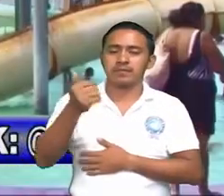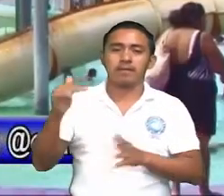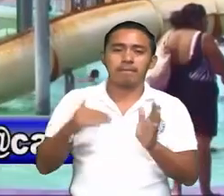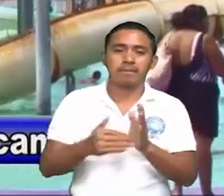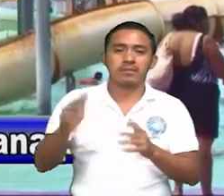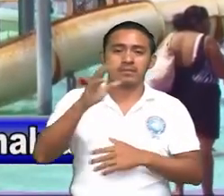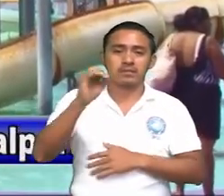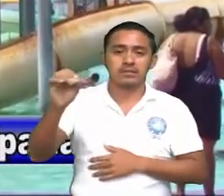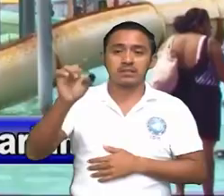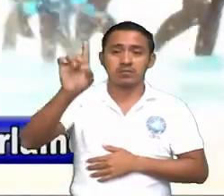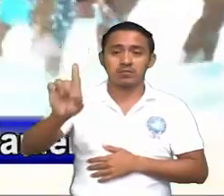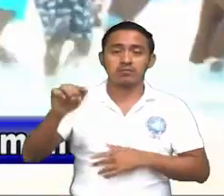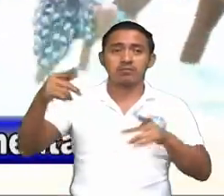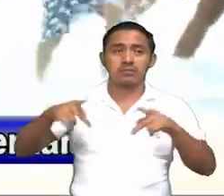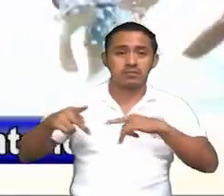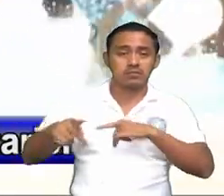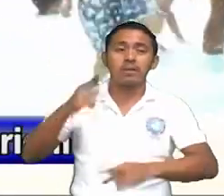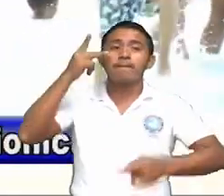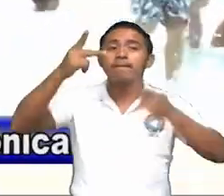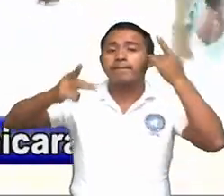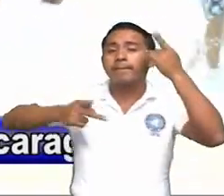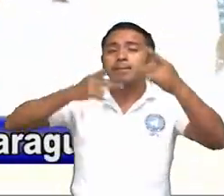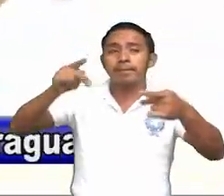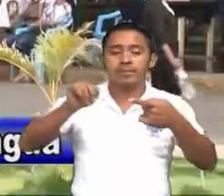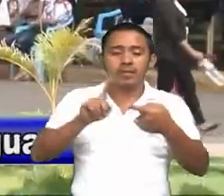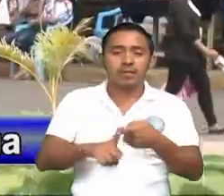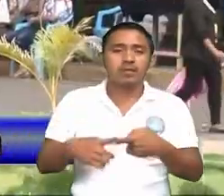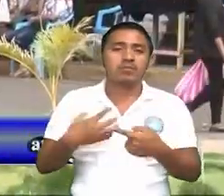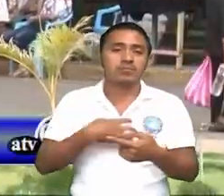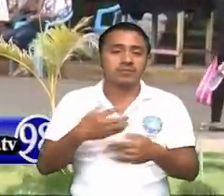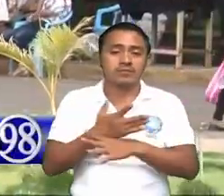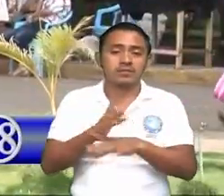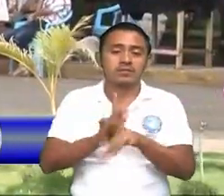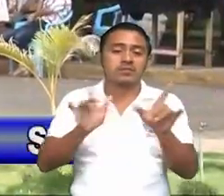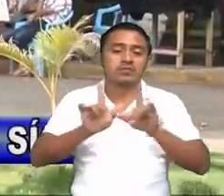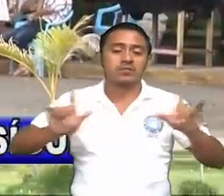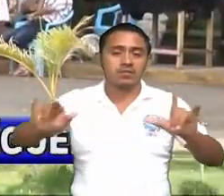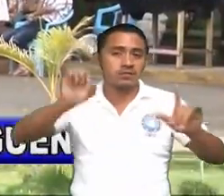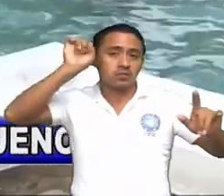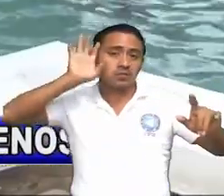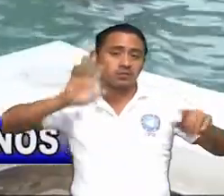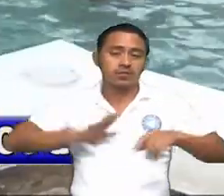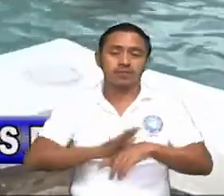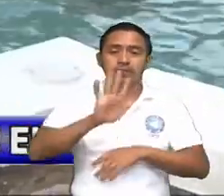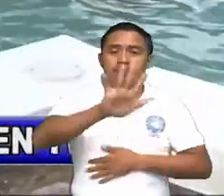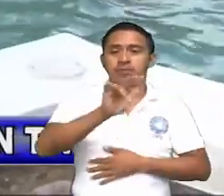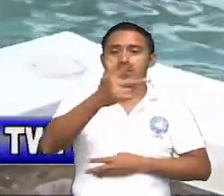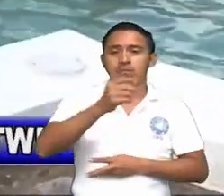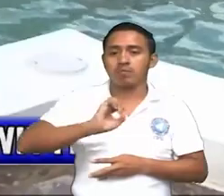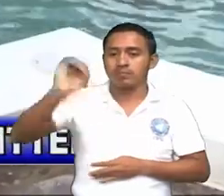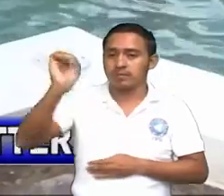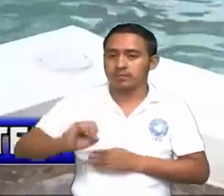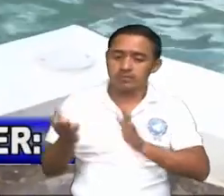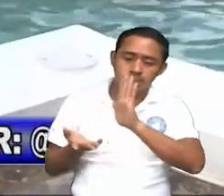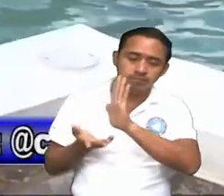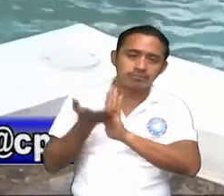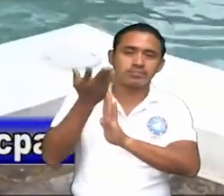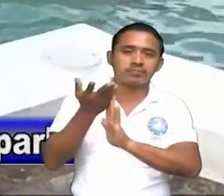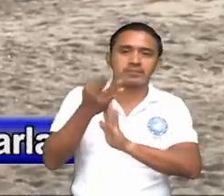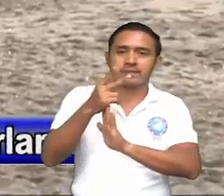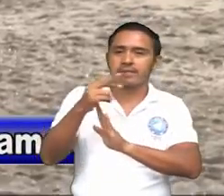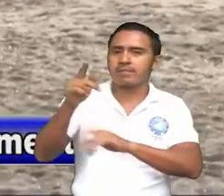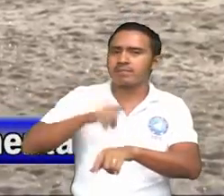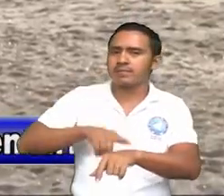66.501 personas visitaron los centros turísticos administrados por el INTUR, un 58% más de afluencia que la